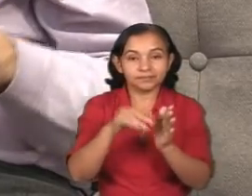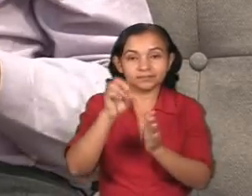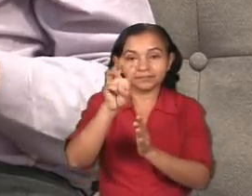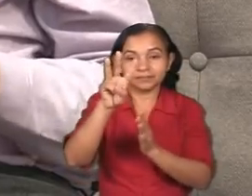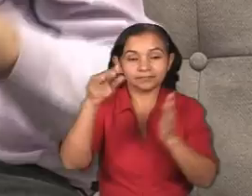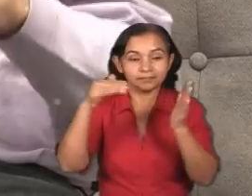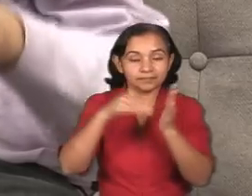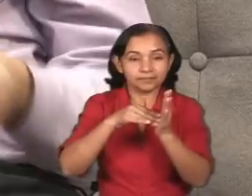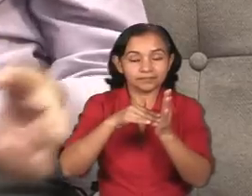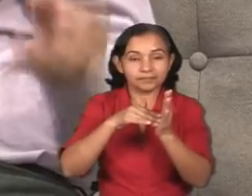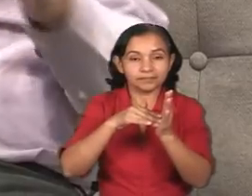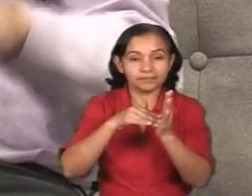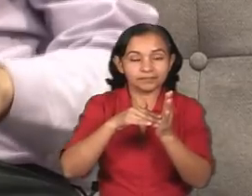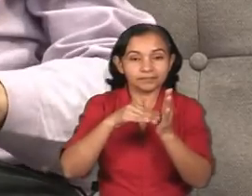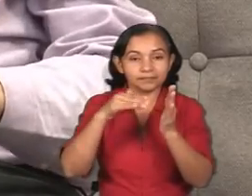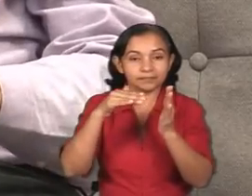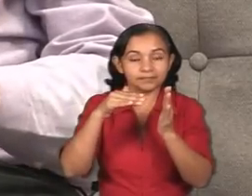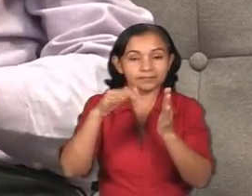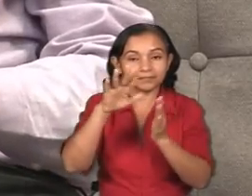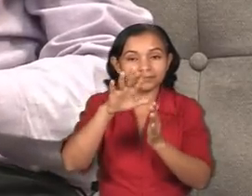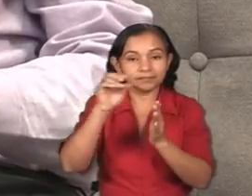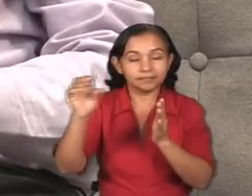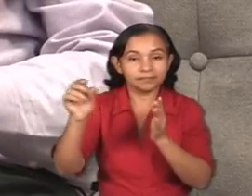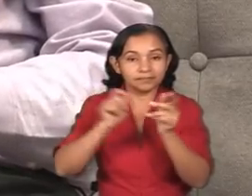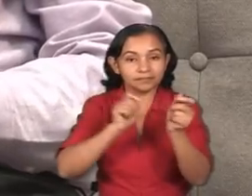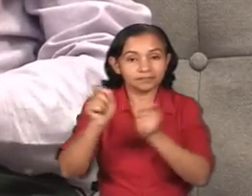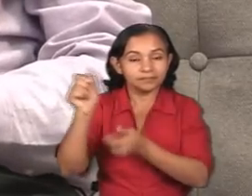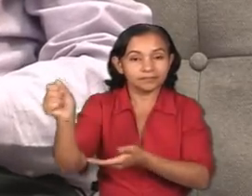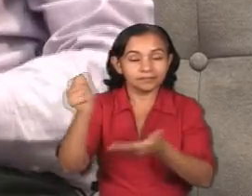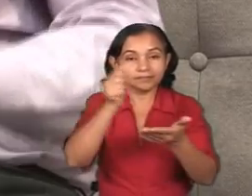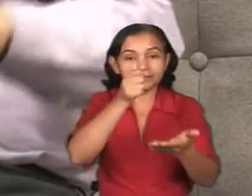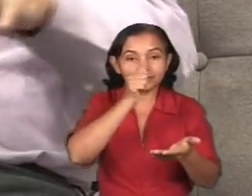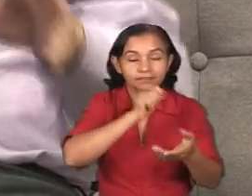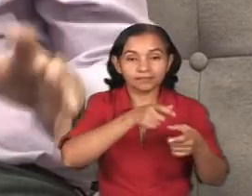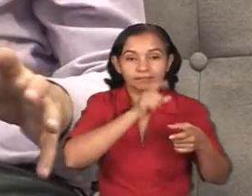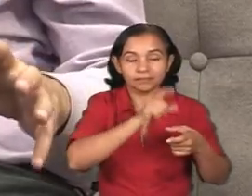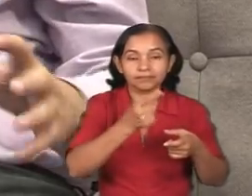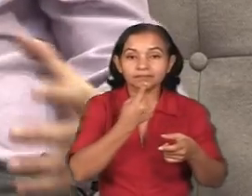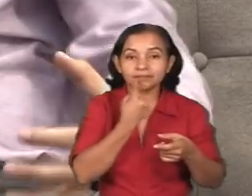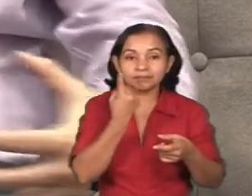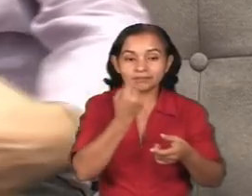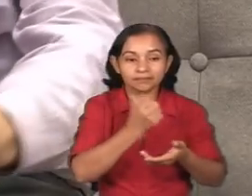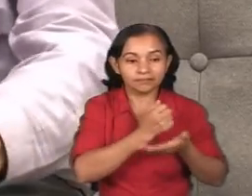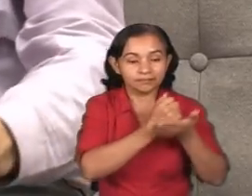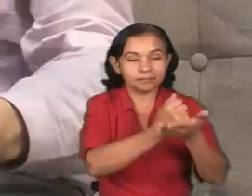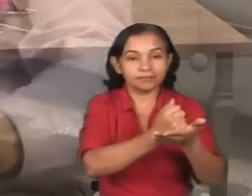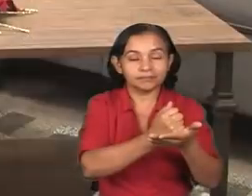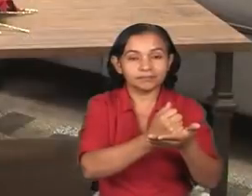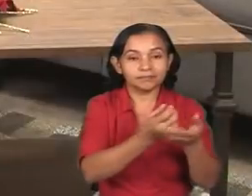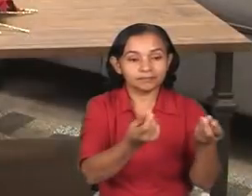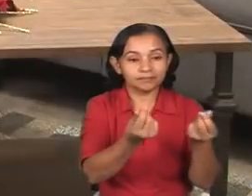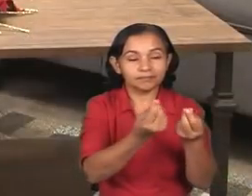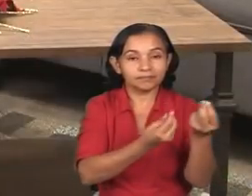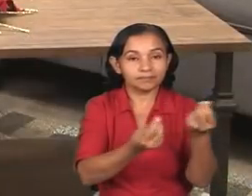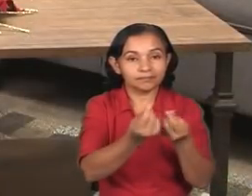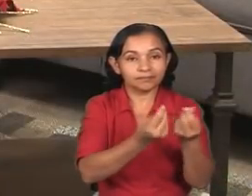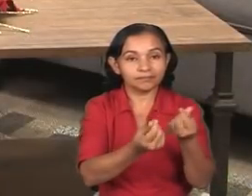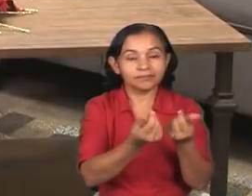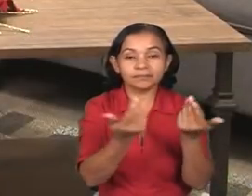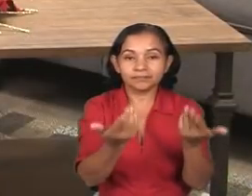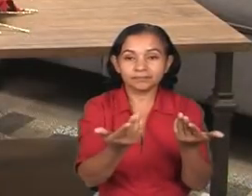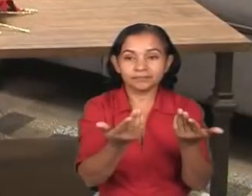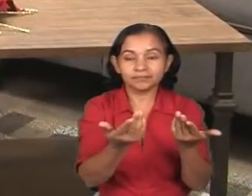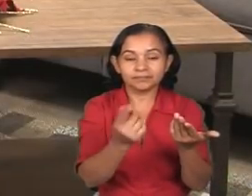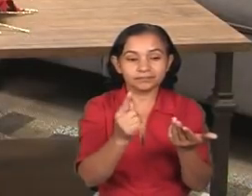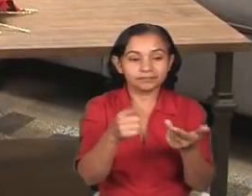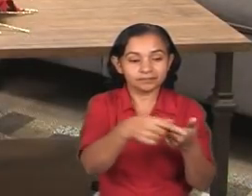millones de córdobas que se invierten en proyectos de agua y saneamiento, al final también dinamizan economía, que al final